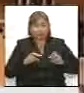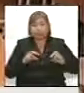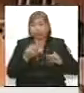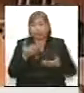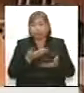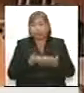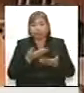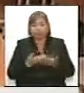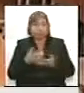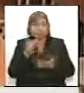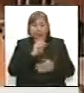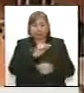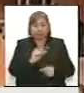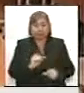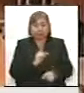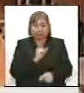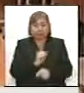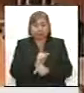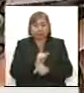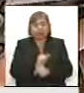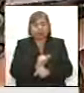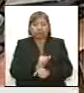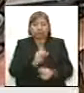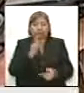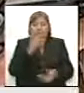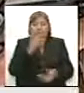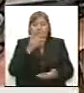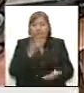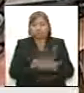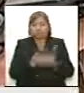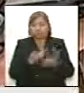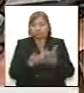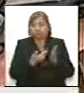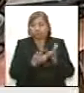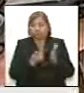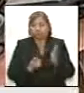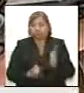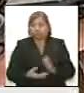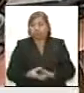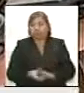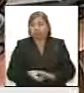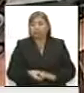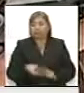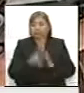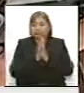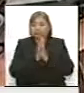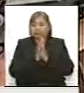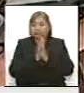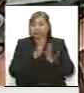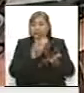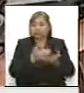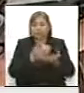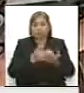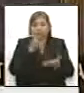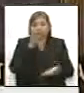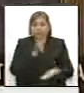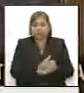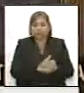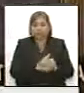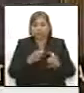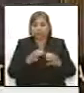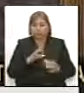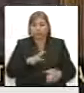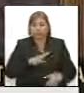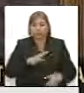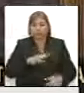sostuvo no haber sido notificado y presentó tres cuestiones previas. El parlamentario pidió que su caso sea suspendido en la Comisión de